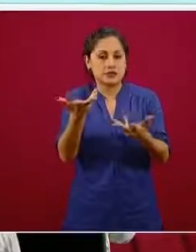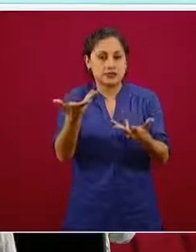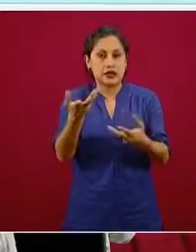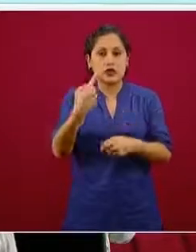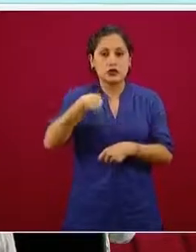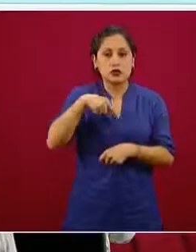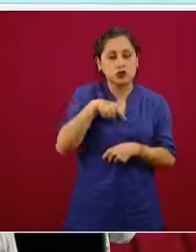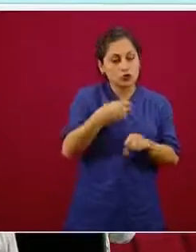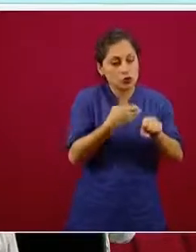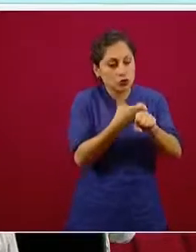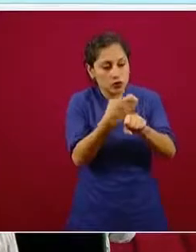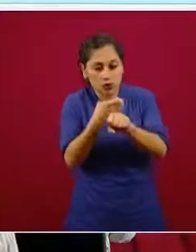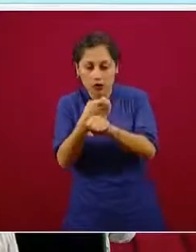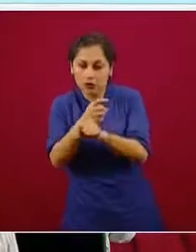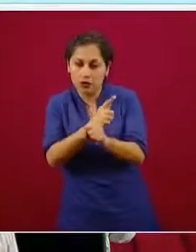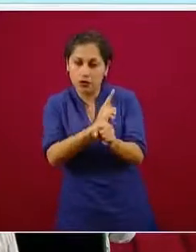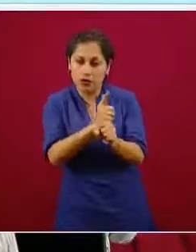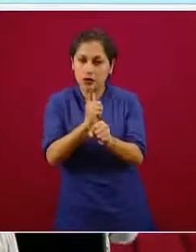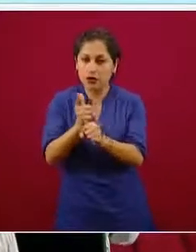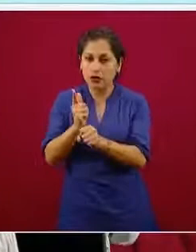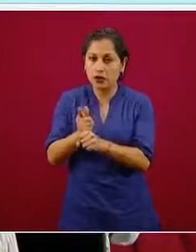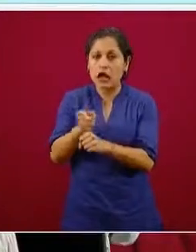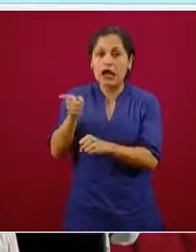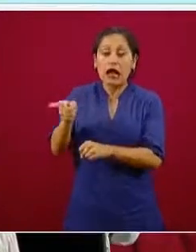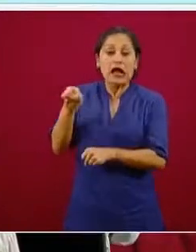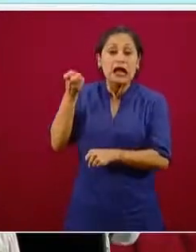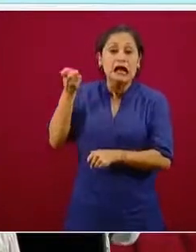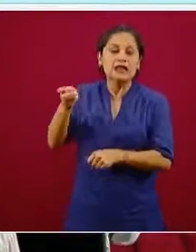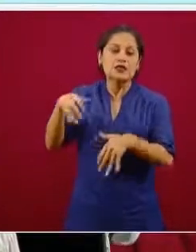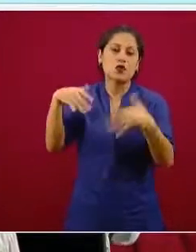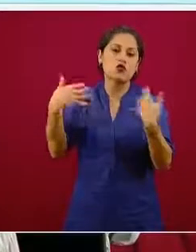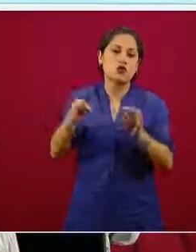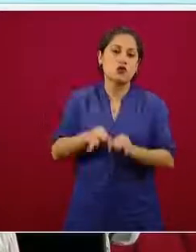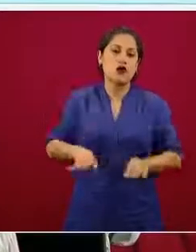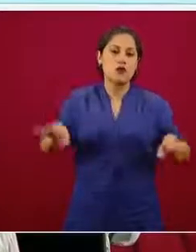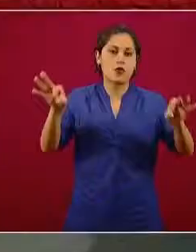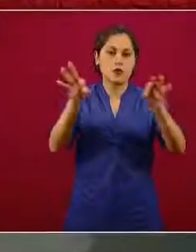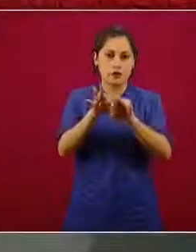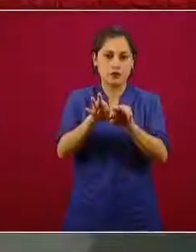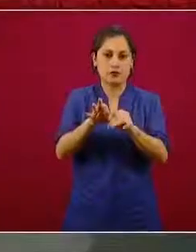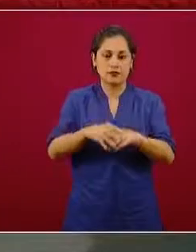federativa ante una realidad epidémica. La siguiente.